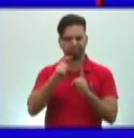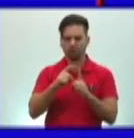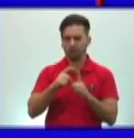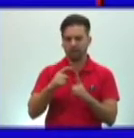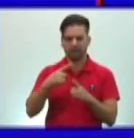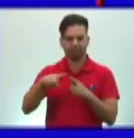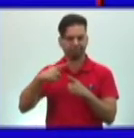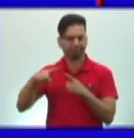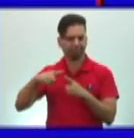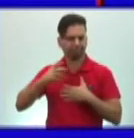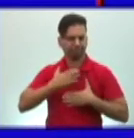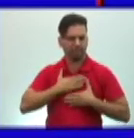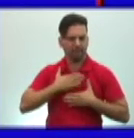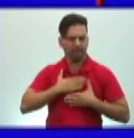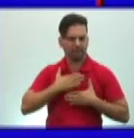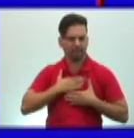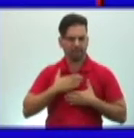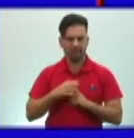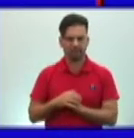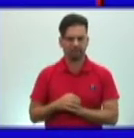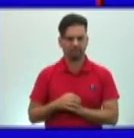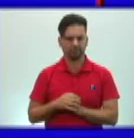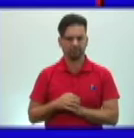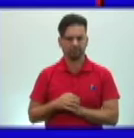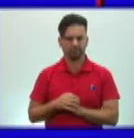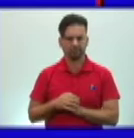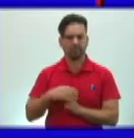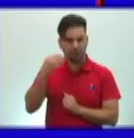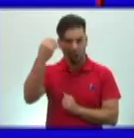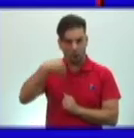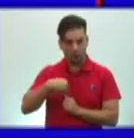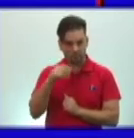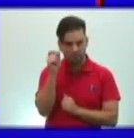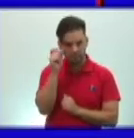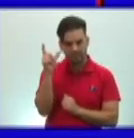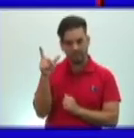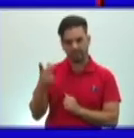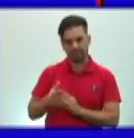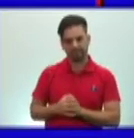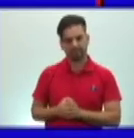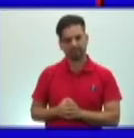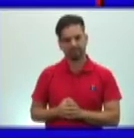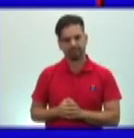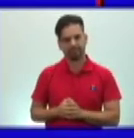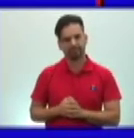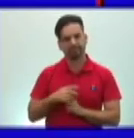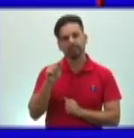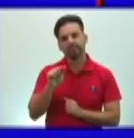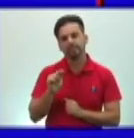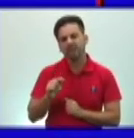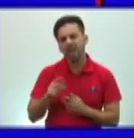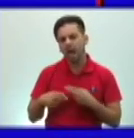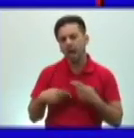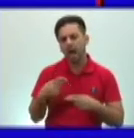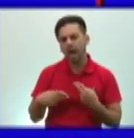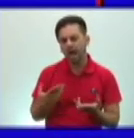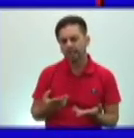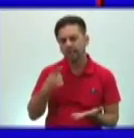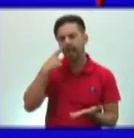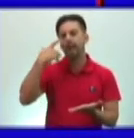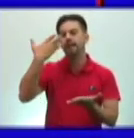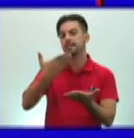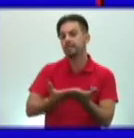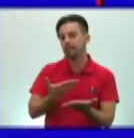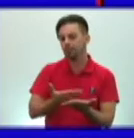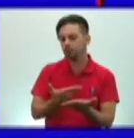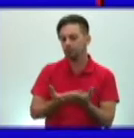tampoco desconocen los ideales. El materialismo sencillamente establece el reconocimiento de